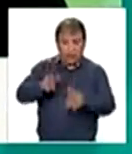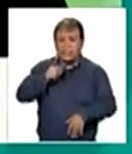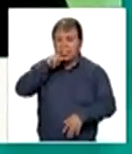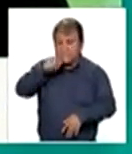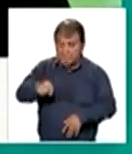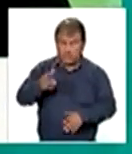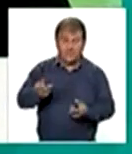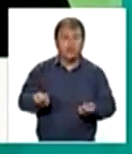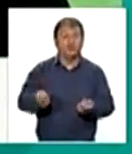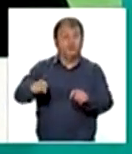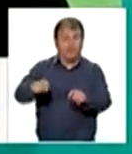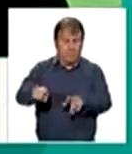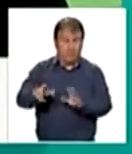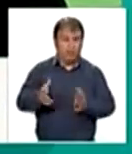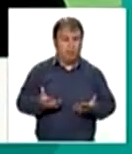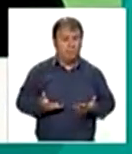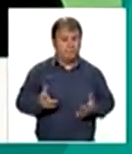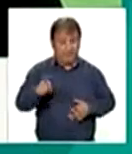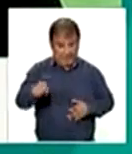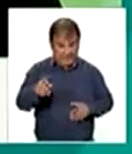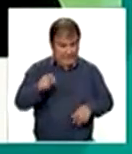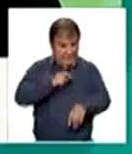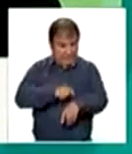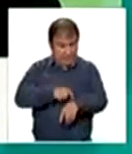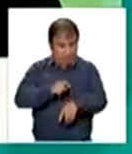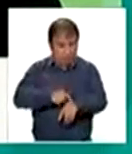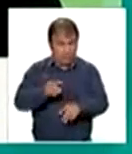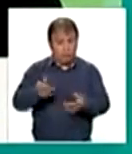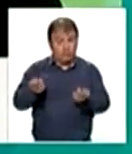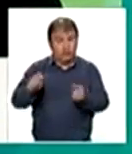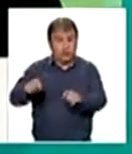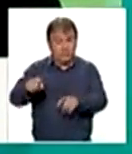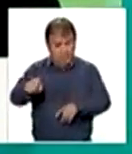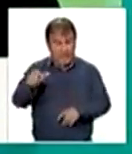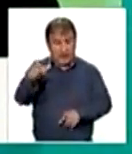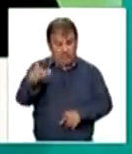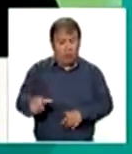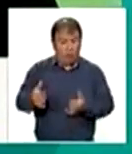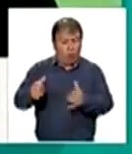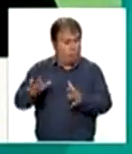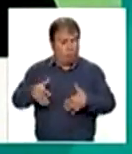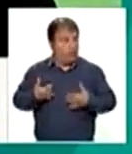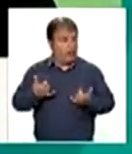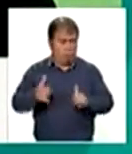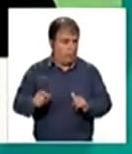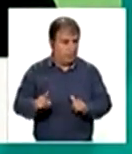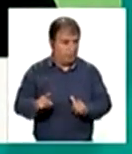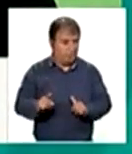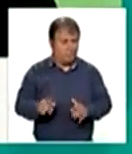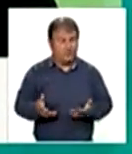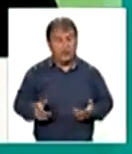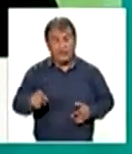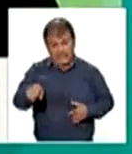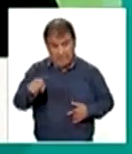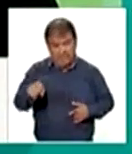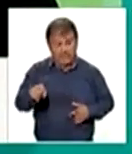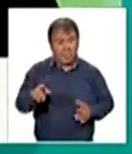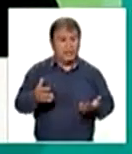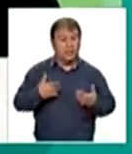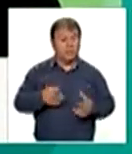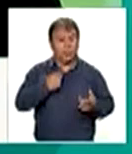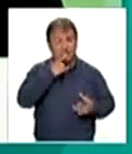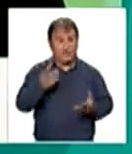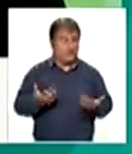está suspendido. Desde ese momento de suspensión el deportista no puede jugar. Y eso que aseguro